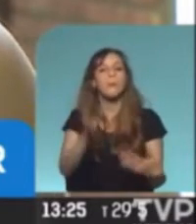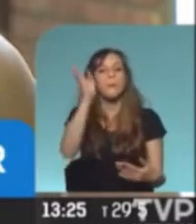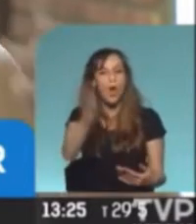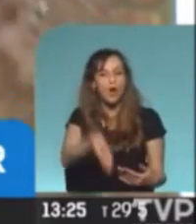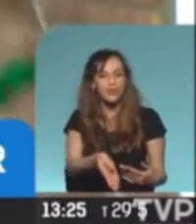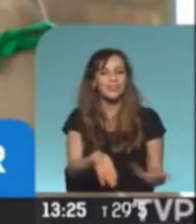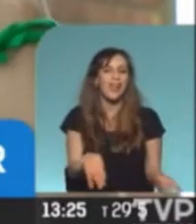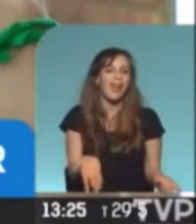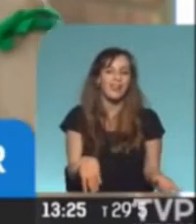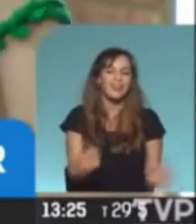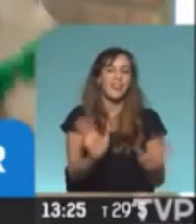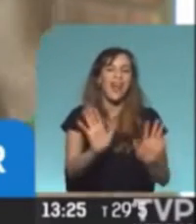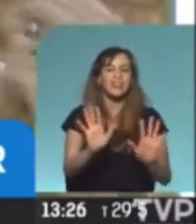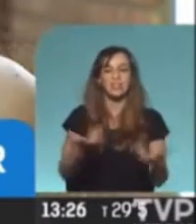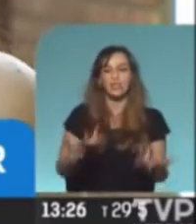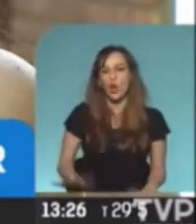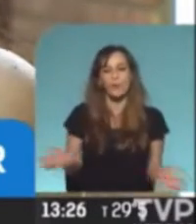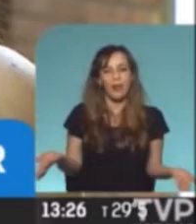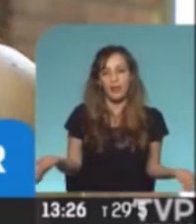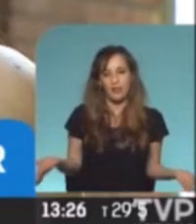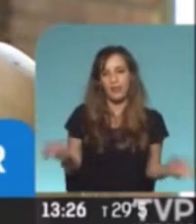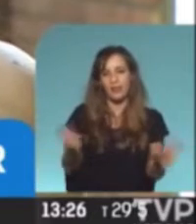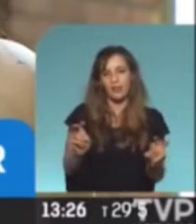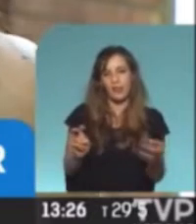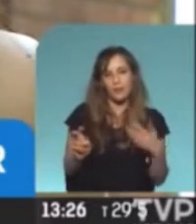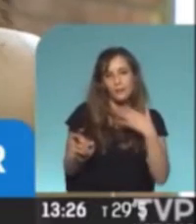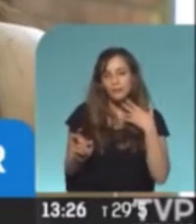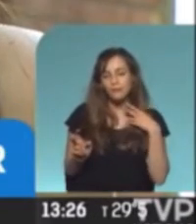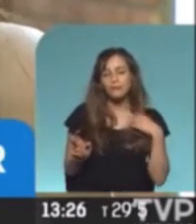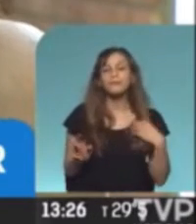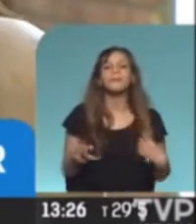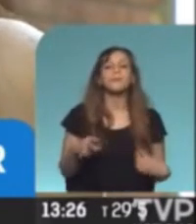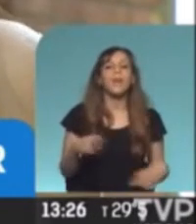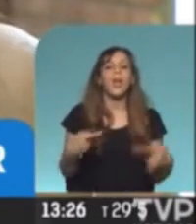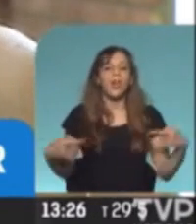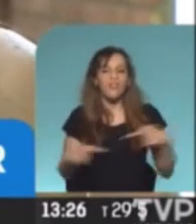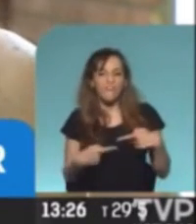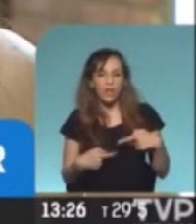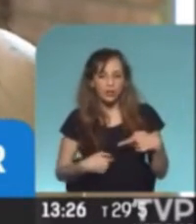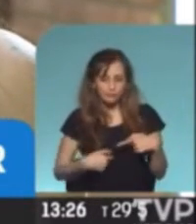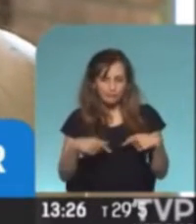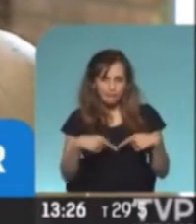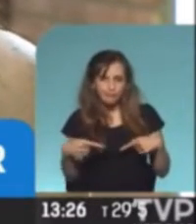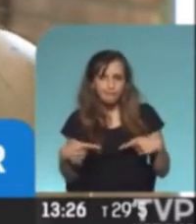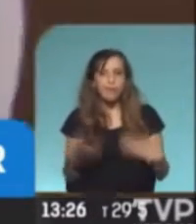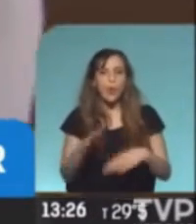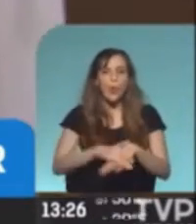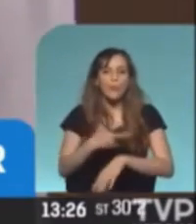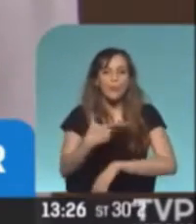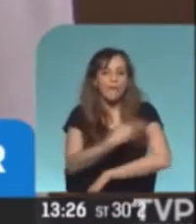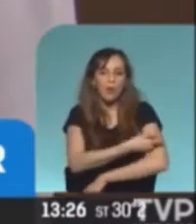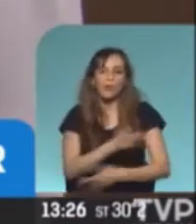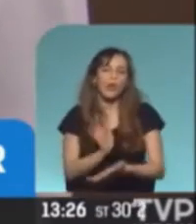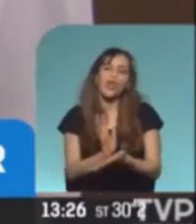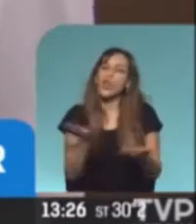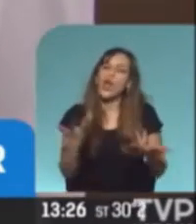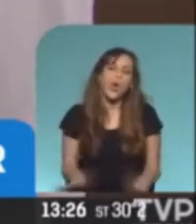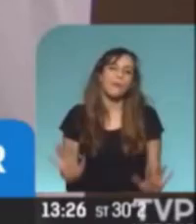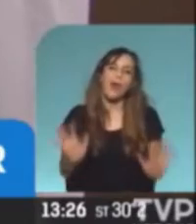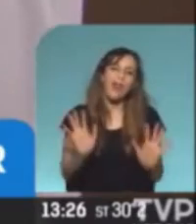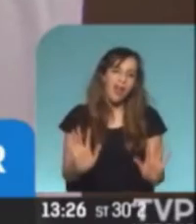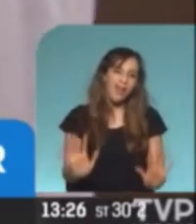es de esperarse, de hecho hasta es menor que el que se esperaba, y los efectos adversos son los comunes después de una vacunación y son los reportados